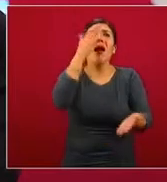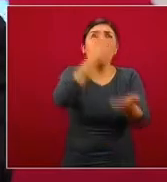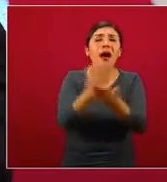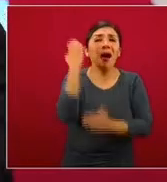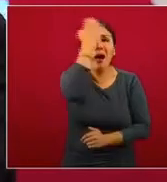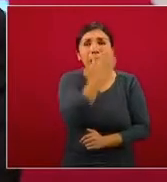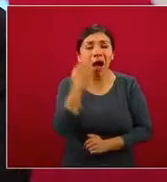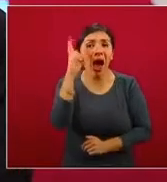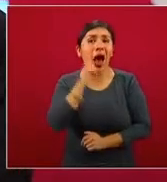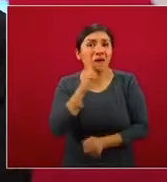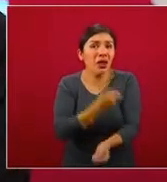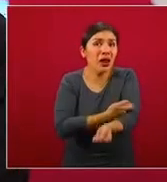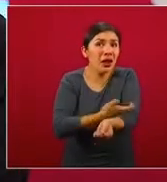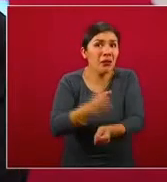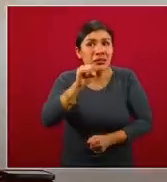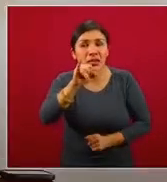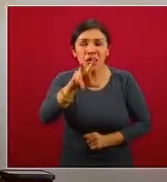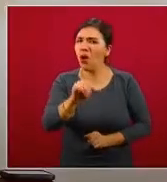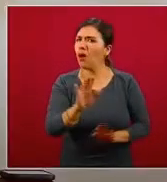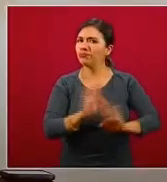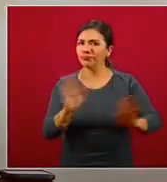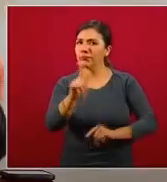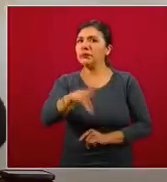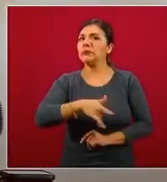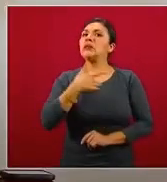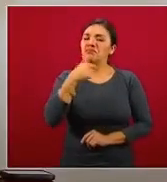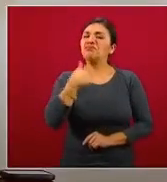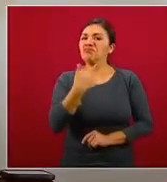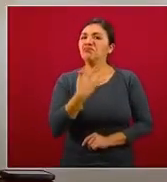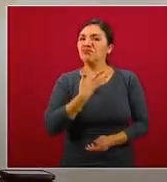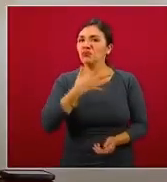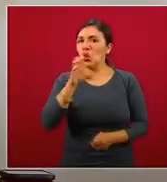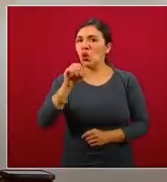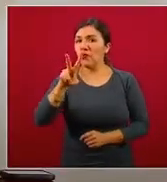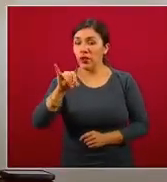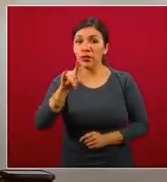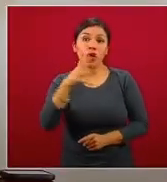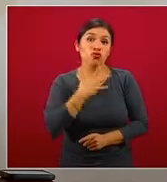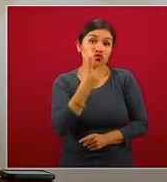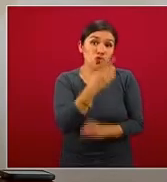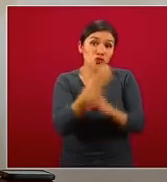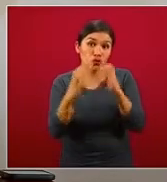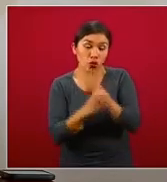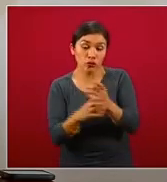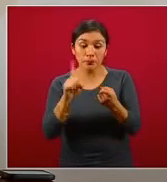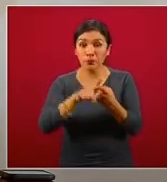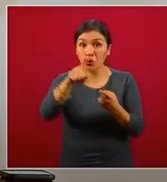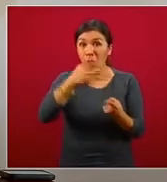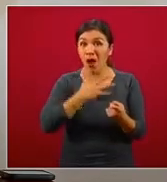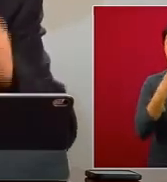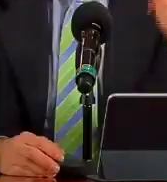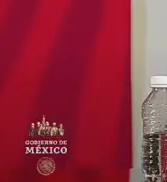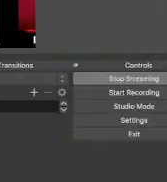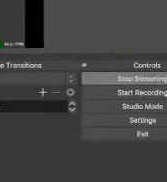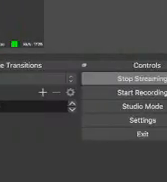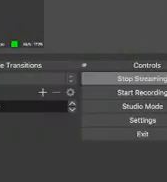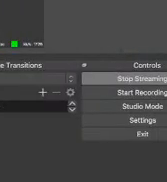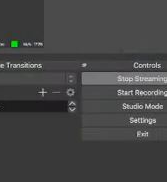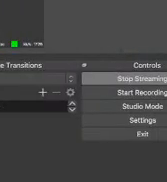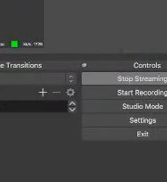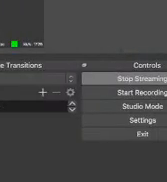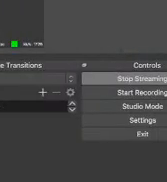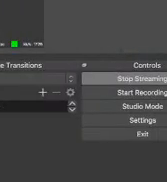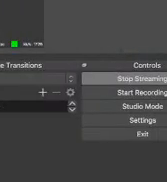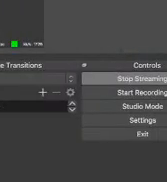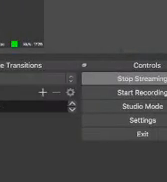A thermometer? What's the best Y hay dos thermometer caminos. for us to Si usted es una use? persona que Do we use tiene paracetamol? diabetes, hipertensión, enfermedad